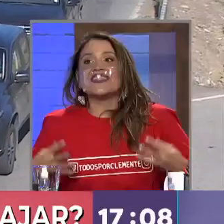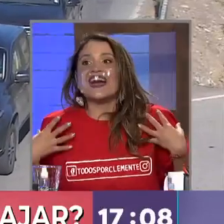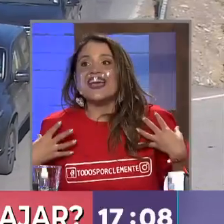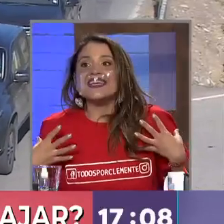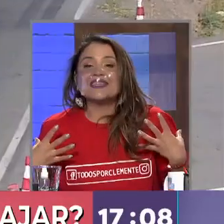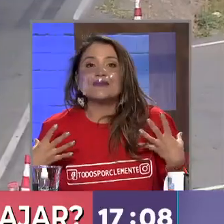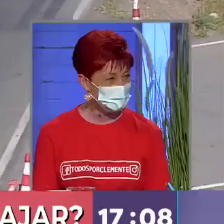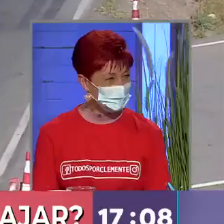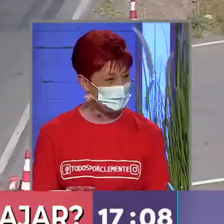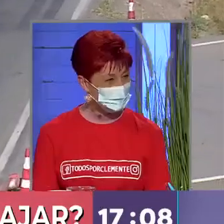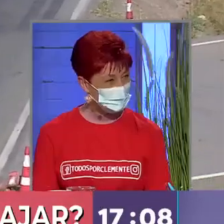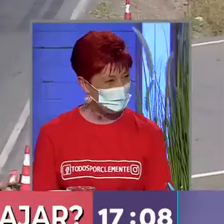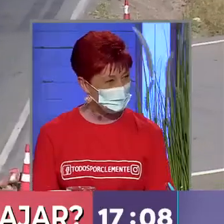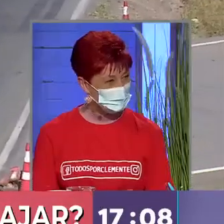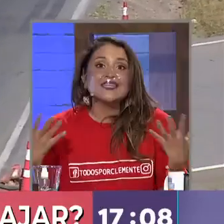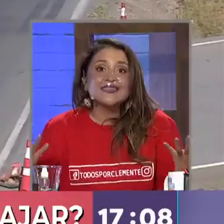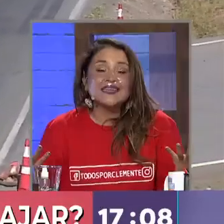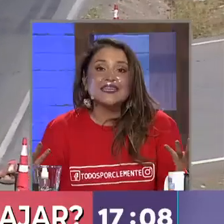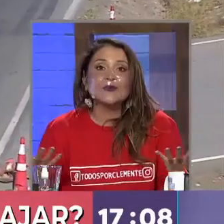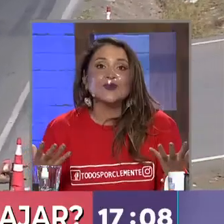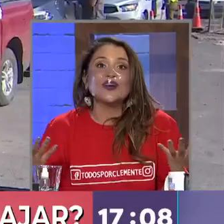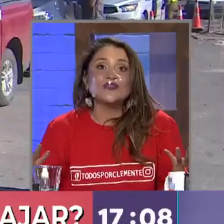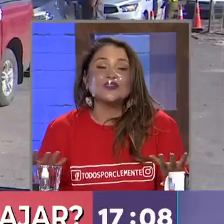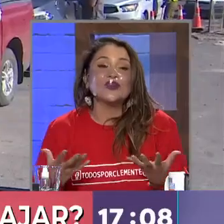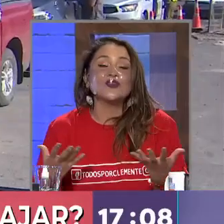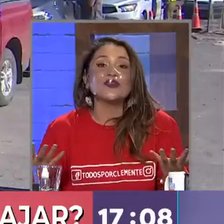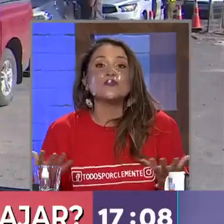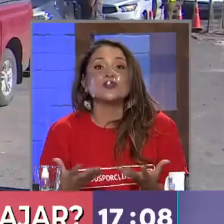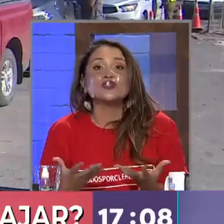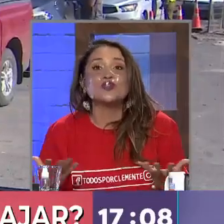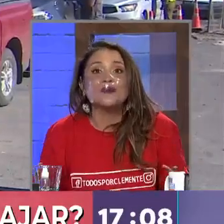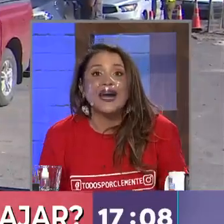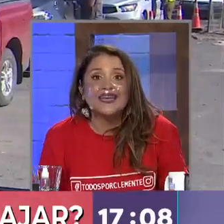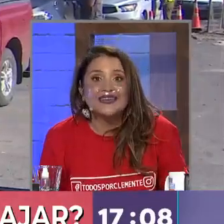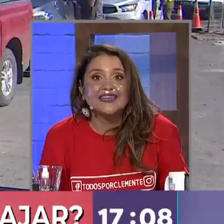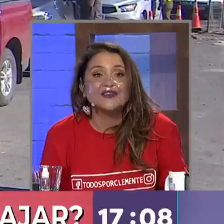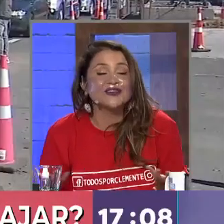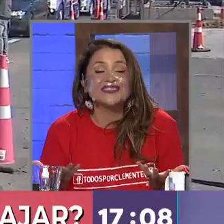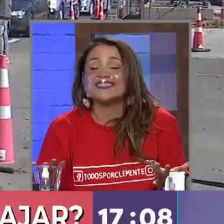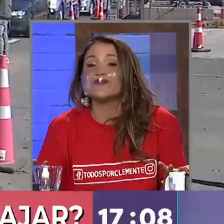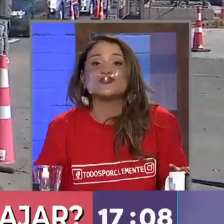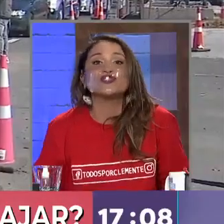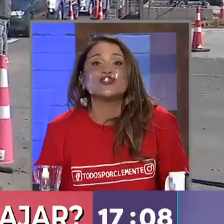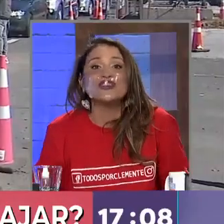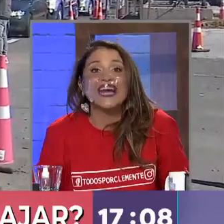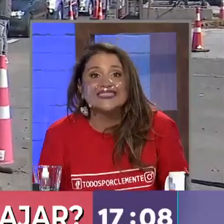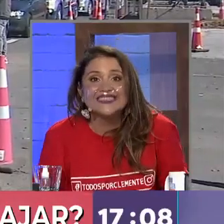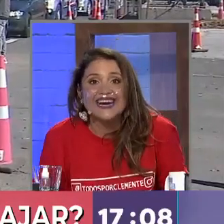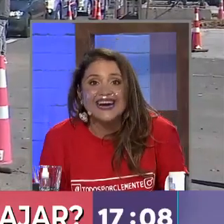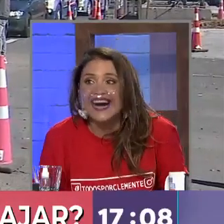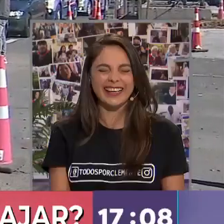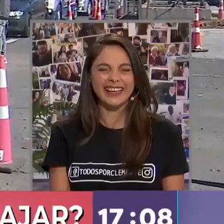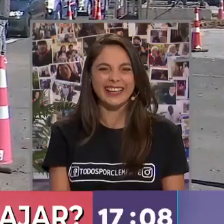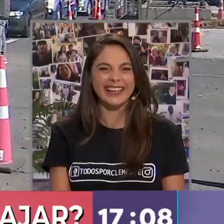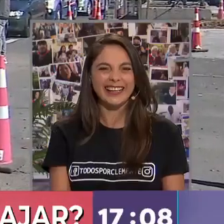porque de verdad, es que mira, todos los chistes que llevo probando hace un año y medio por Zoom, Ángel, no sé si funcionan.